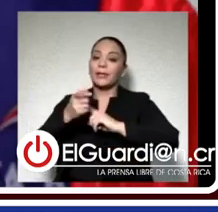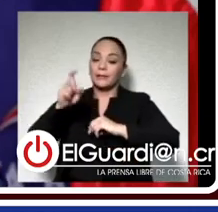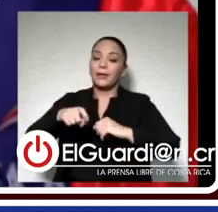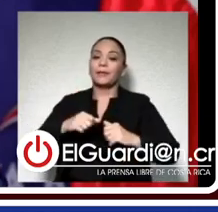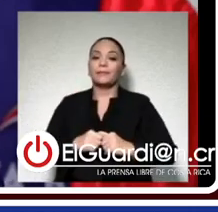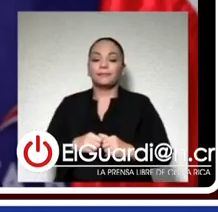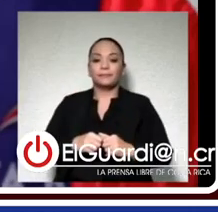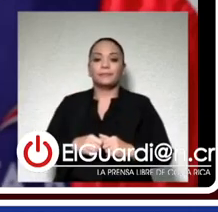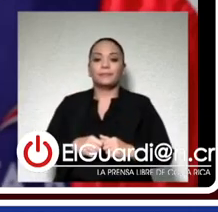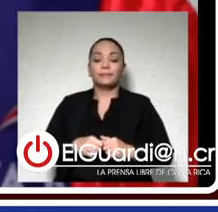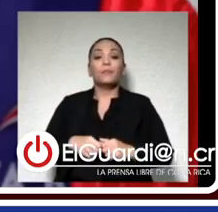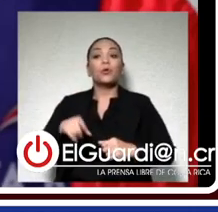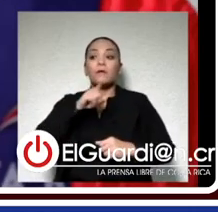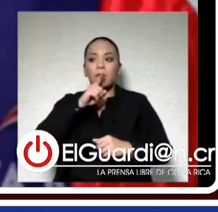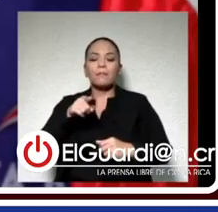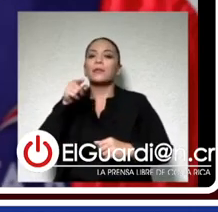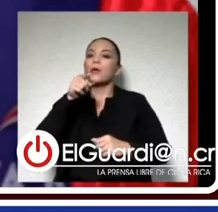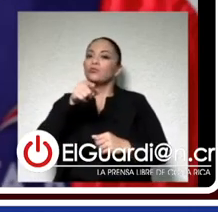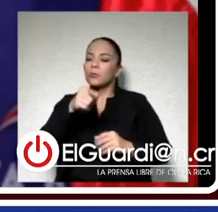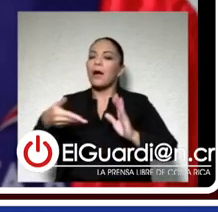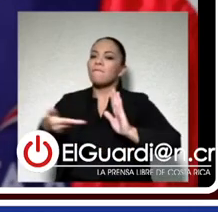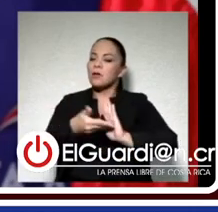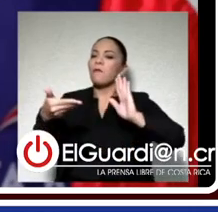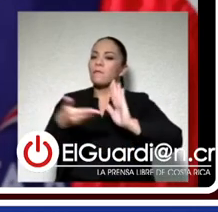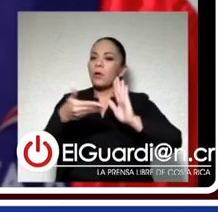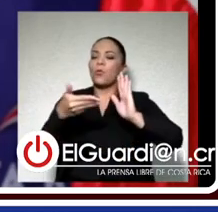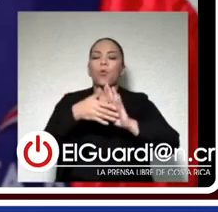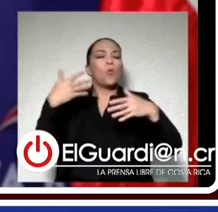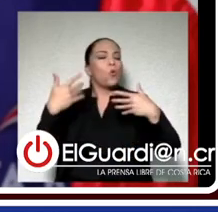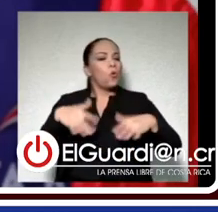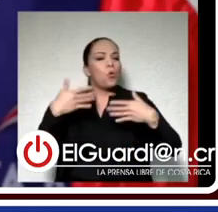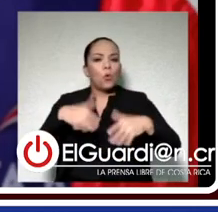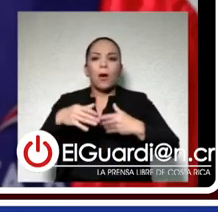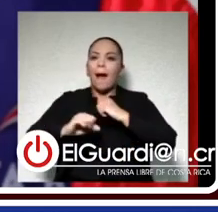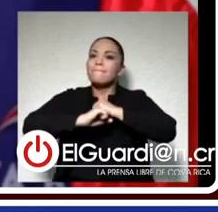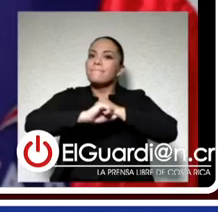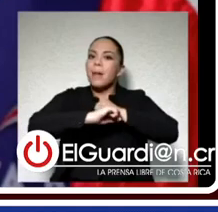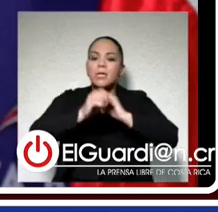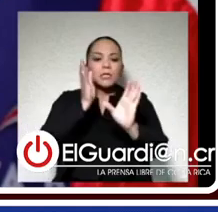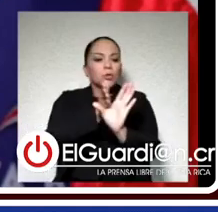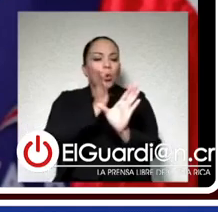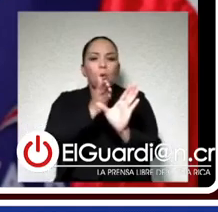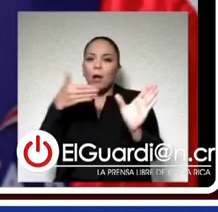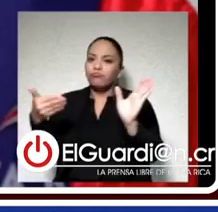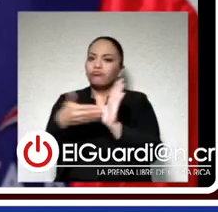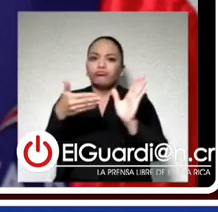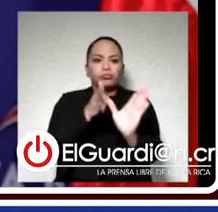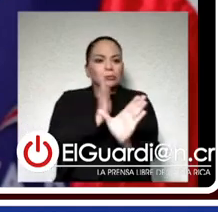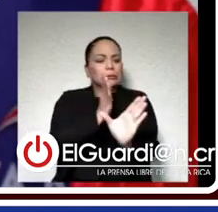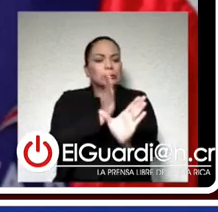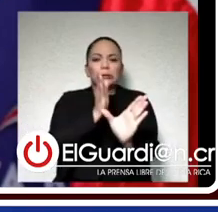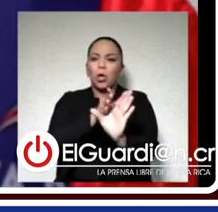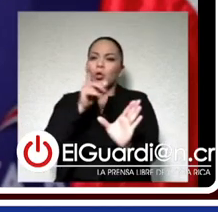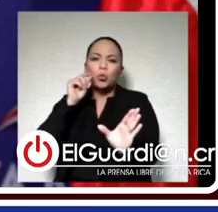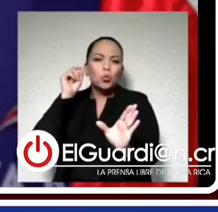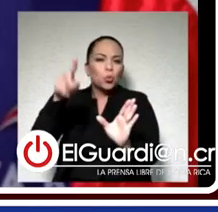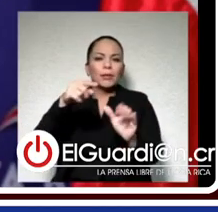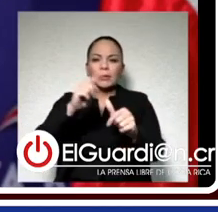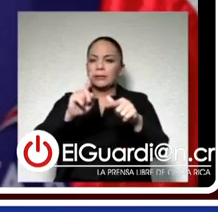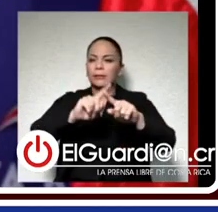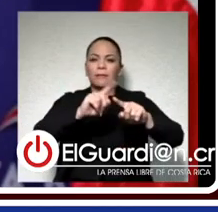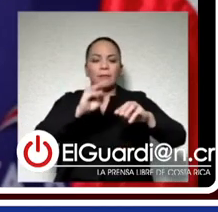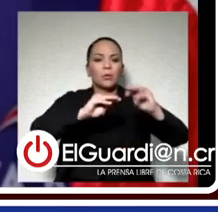le han montado una campaña psicológica de ataque al cuerpo, de hasta como hablan en Twitter y en esos